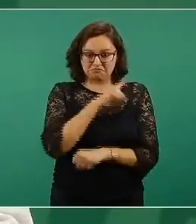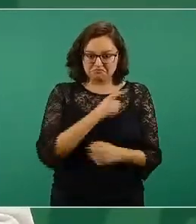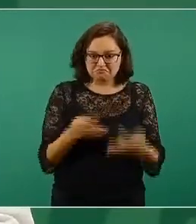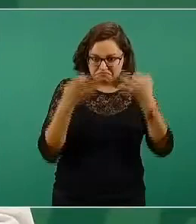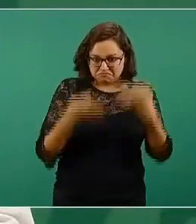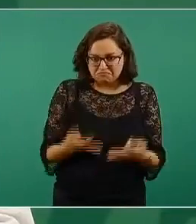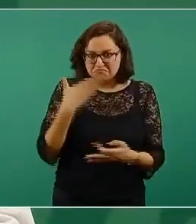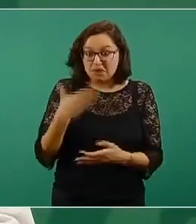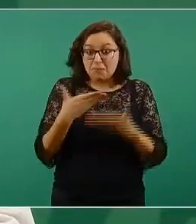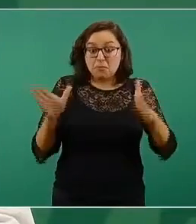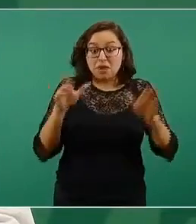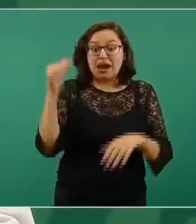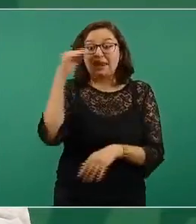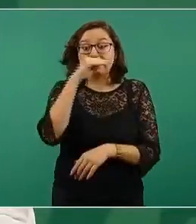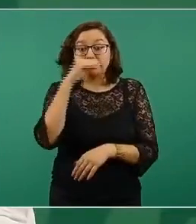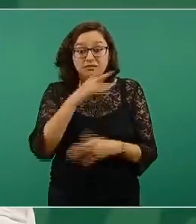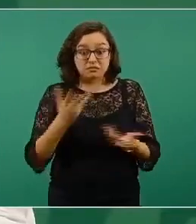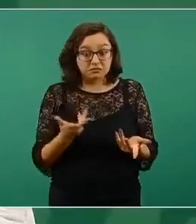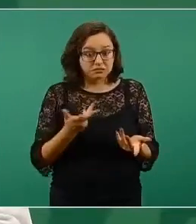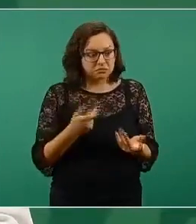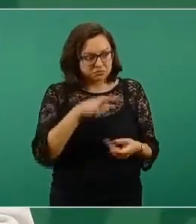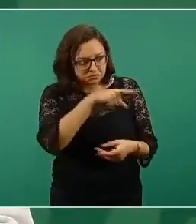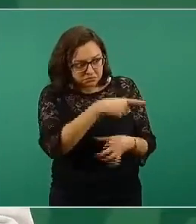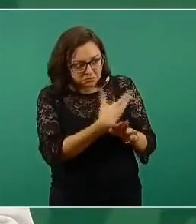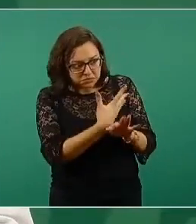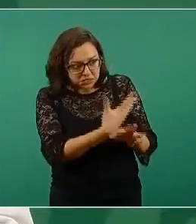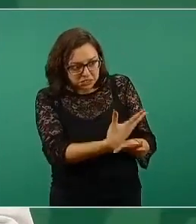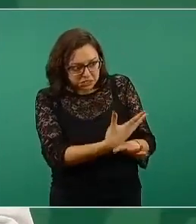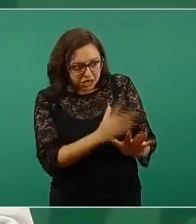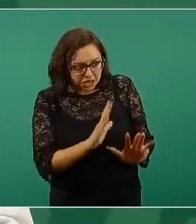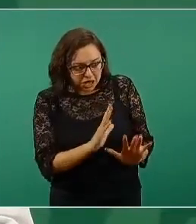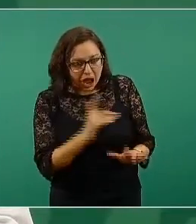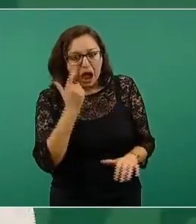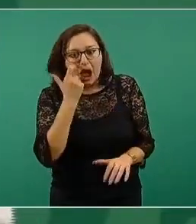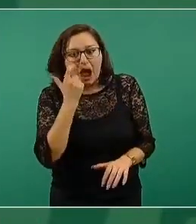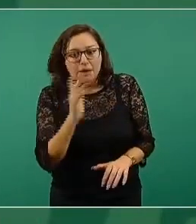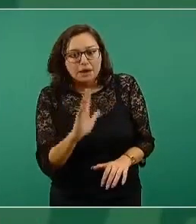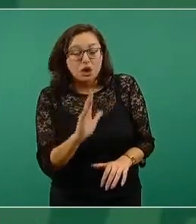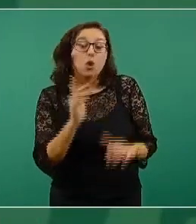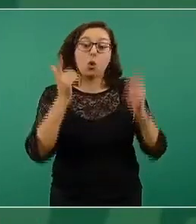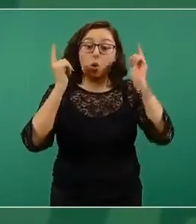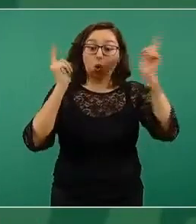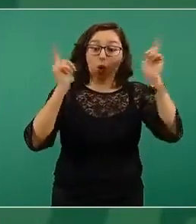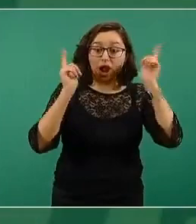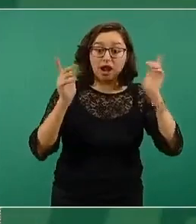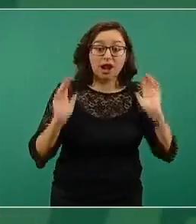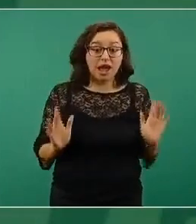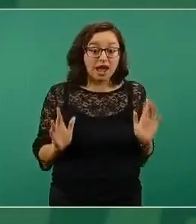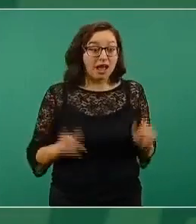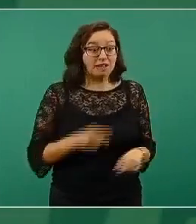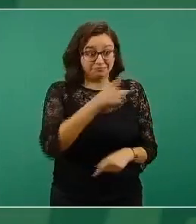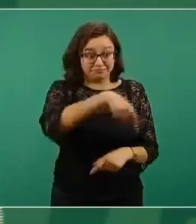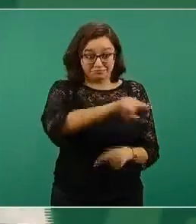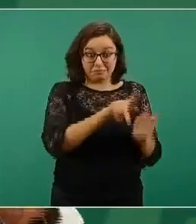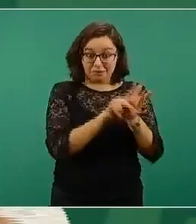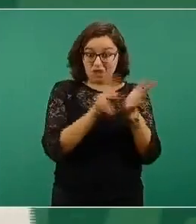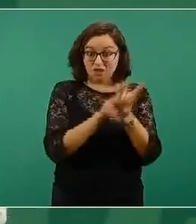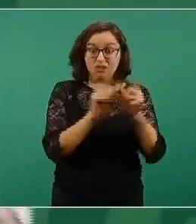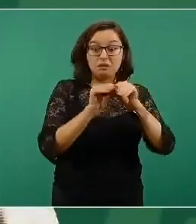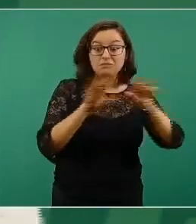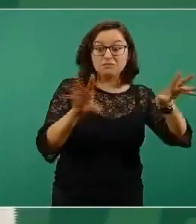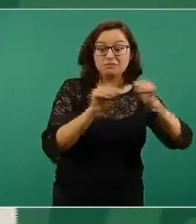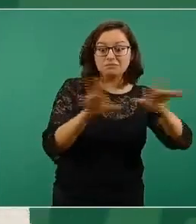cobertura universal. Quizá eso convoque la generosidad de estas personas ricas, estas familias ricas,